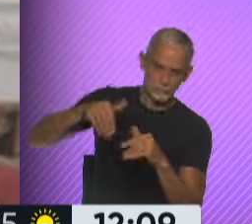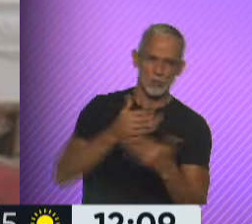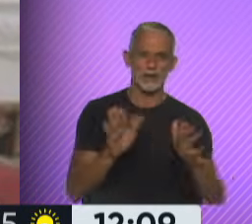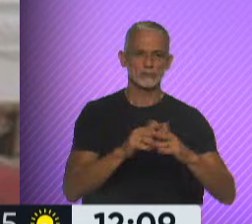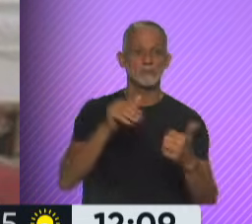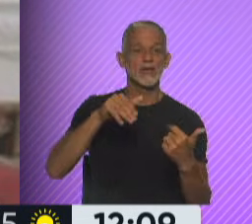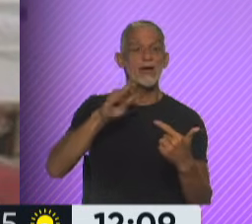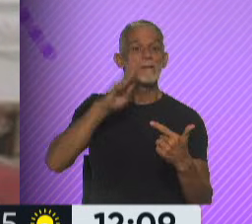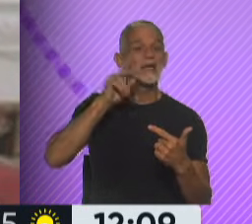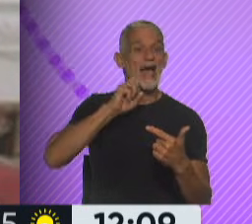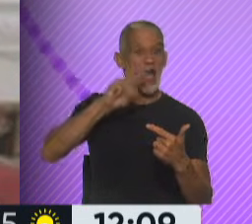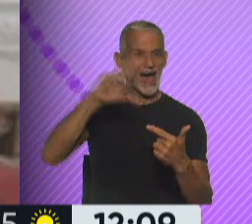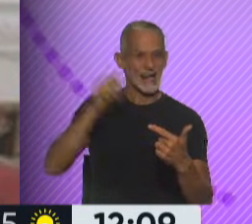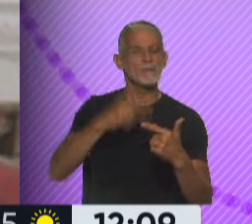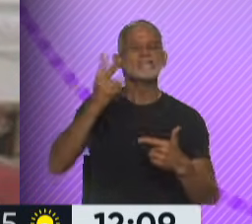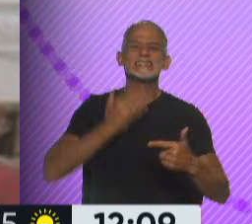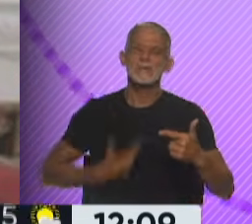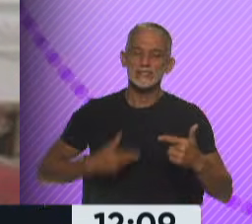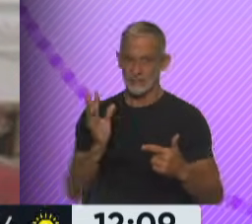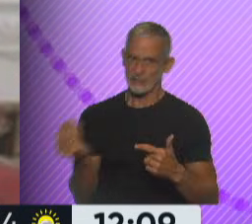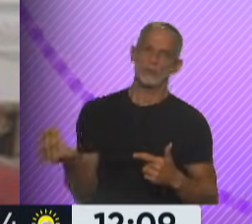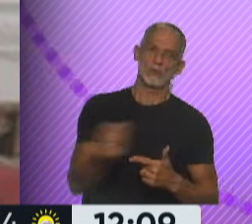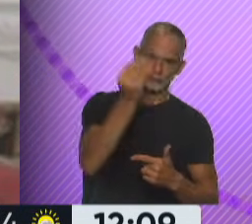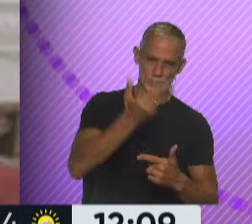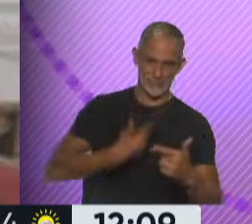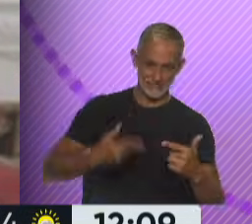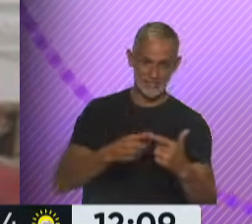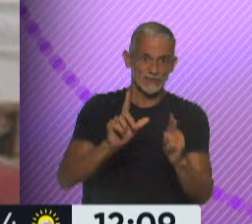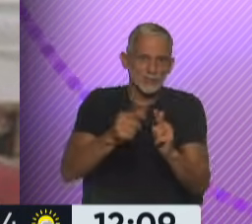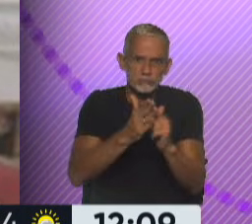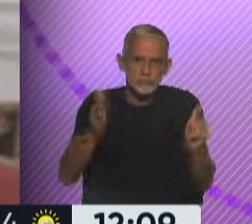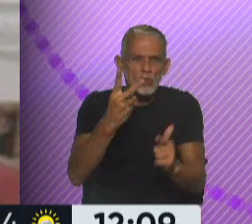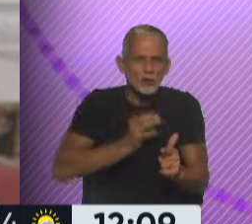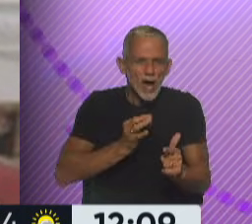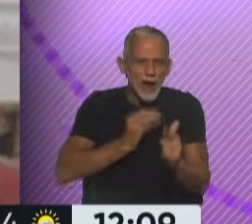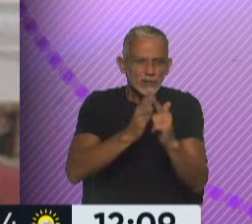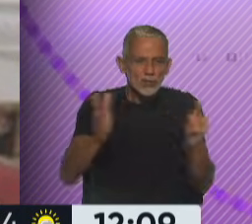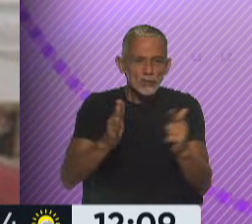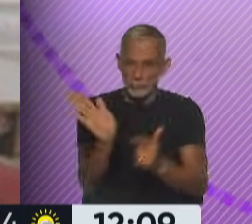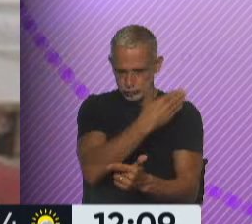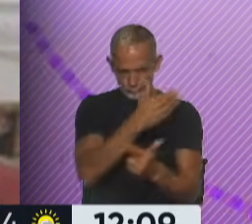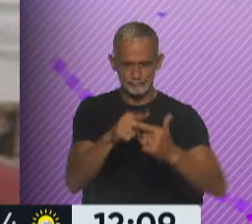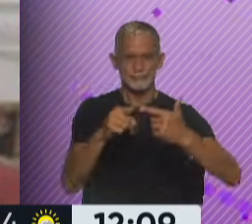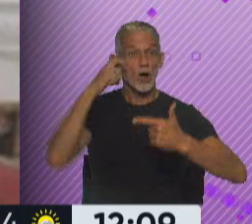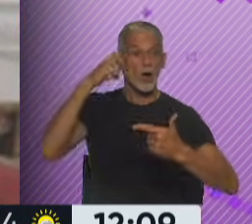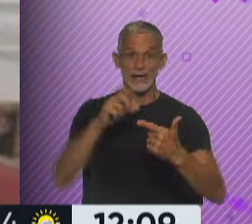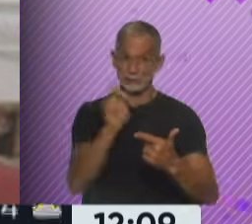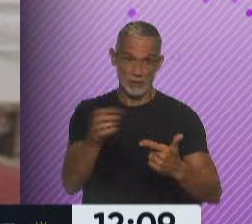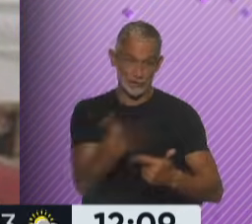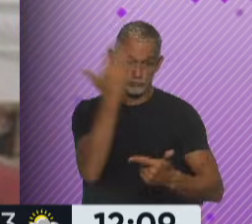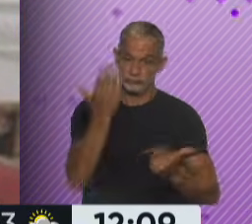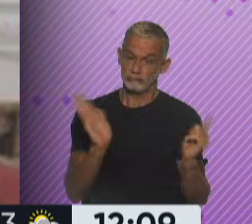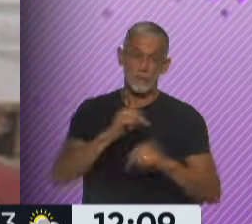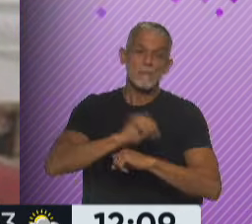Martín Vizcarra era el vicepresidente de Kuczynski, también duró 2 años afuera por el Congreso, por lo mismo, por